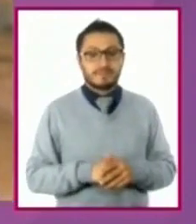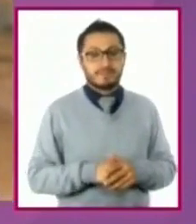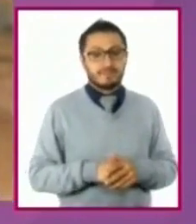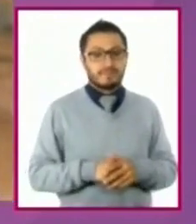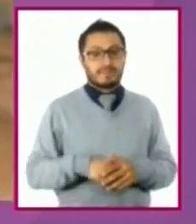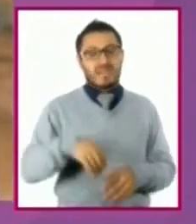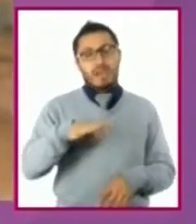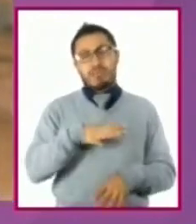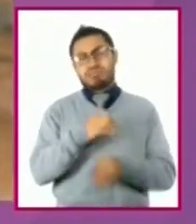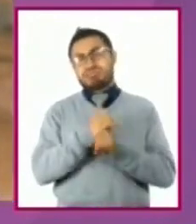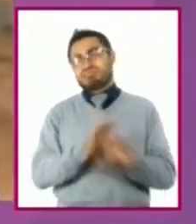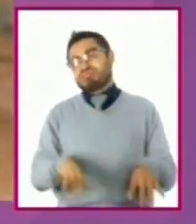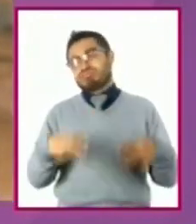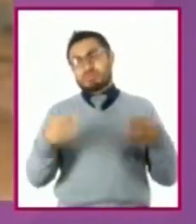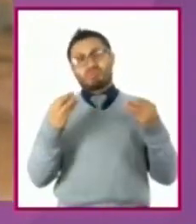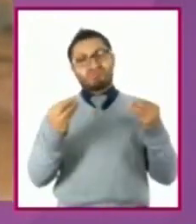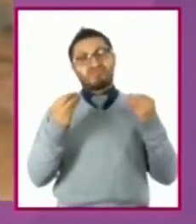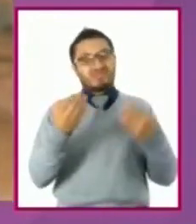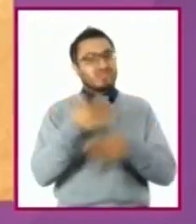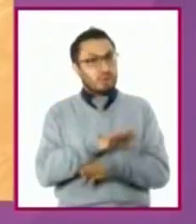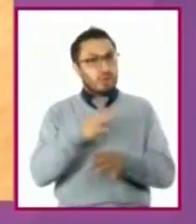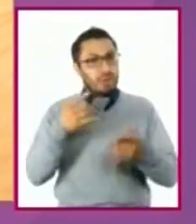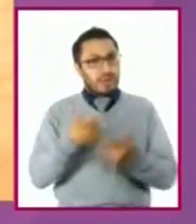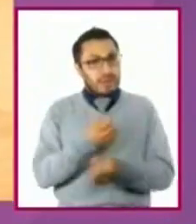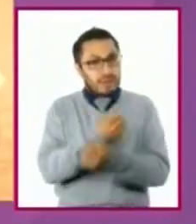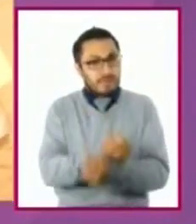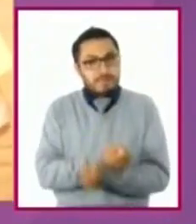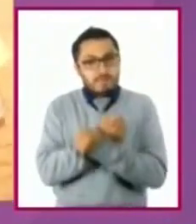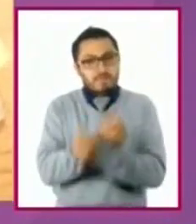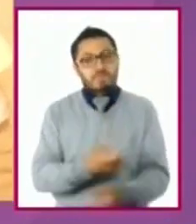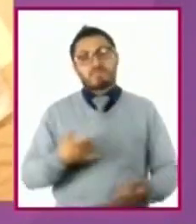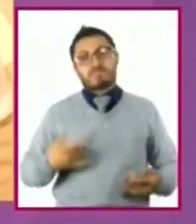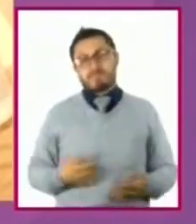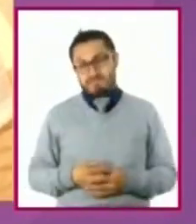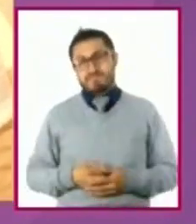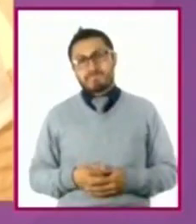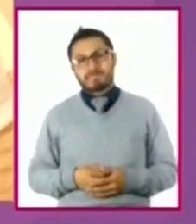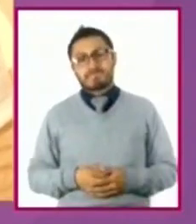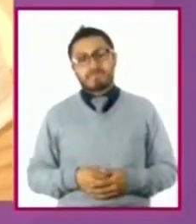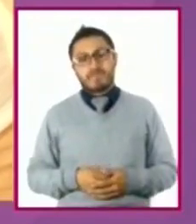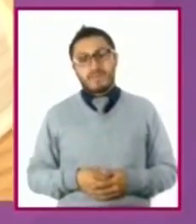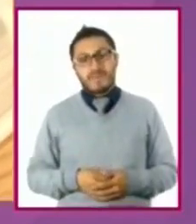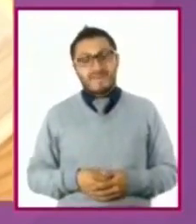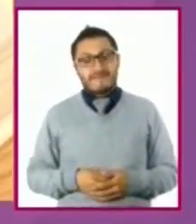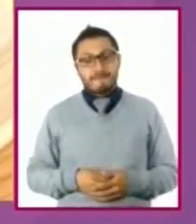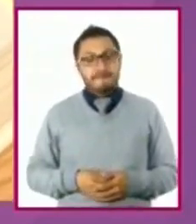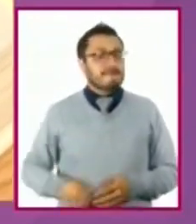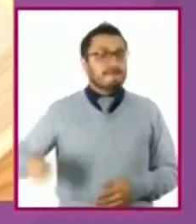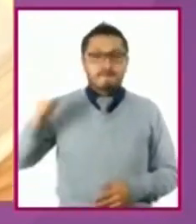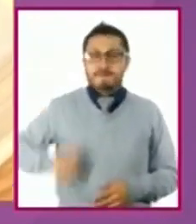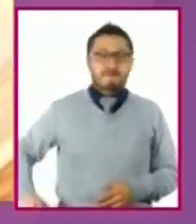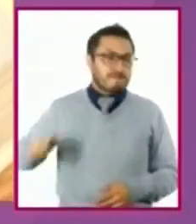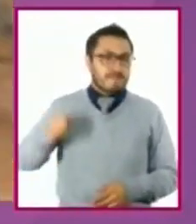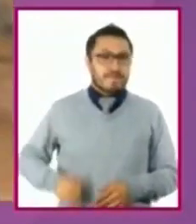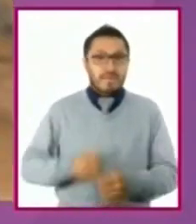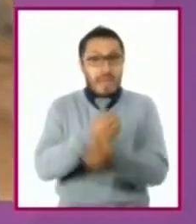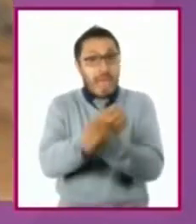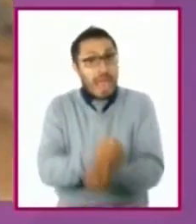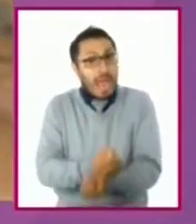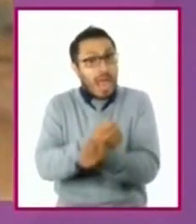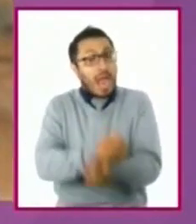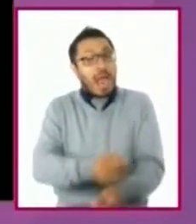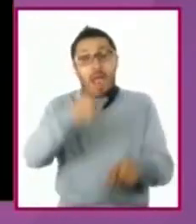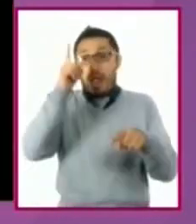Hay mucha información sobre la historia de la esclavitud. Miren, India y China no permiten la esclavitud desde la antigüedad.